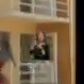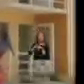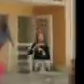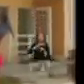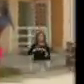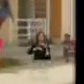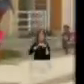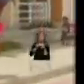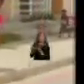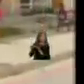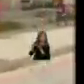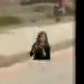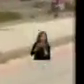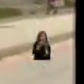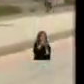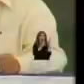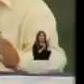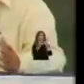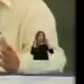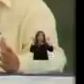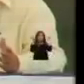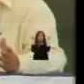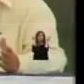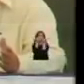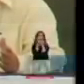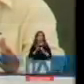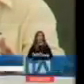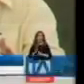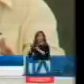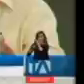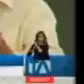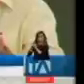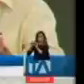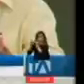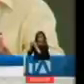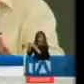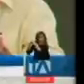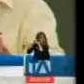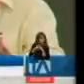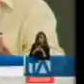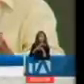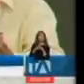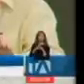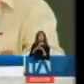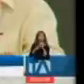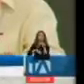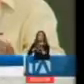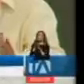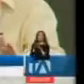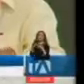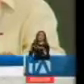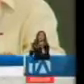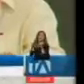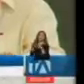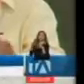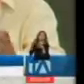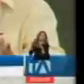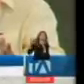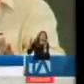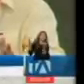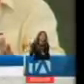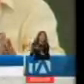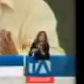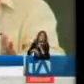multilaterales de crédito en programas sociales. Préstamos internacionales de los organismos más grandes, más importantes,